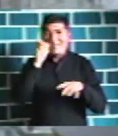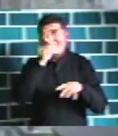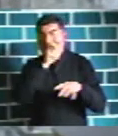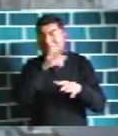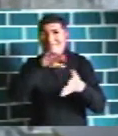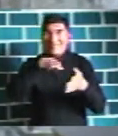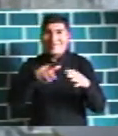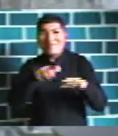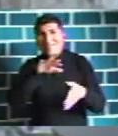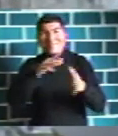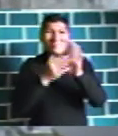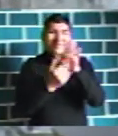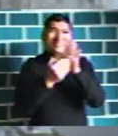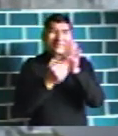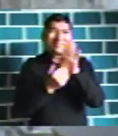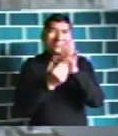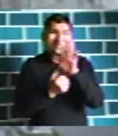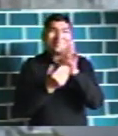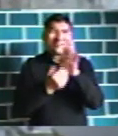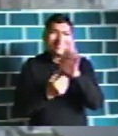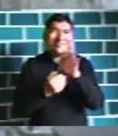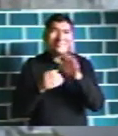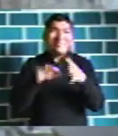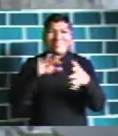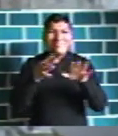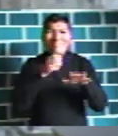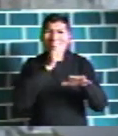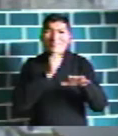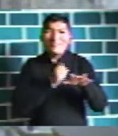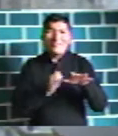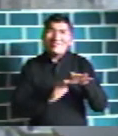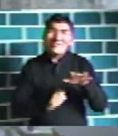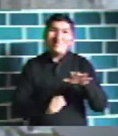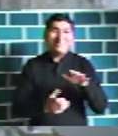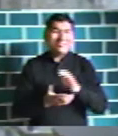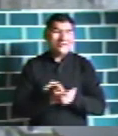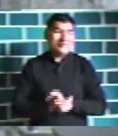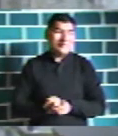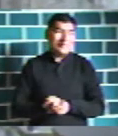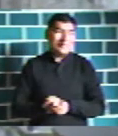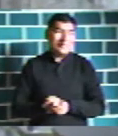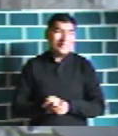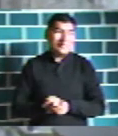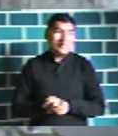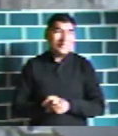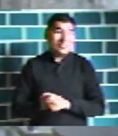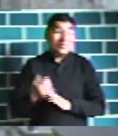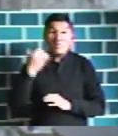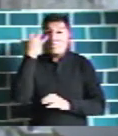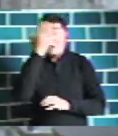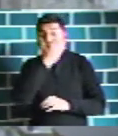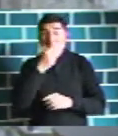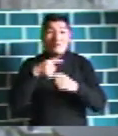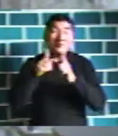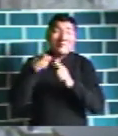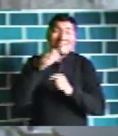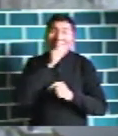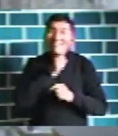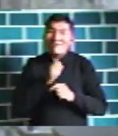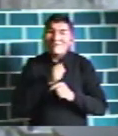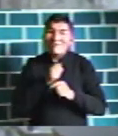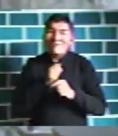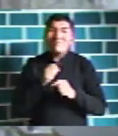medio mediocre me dio tanta tanta tanta bonito pero tantita